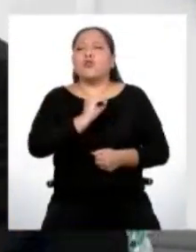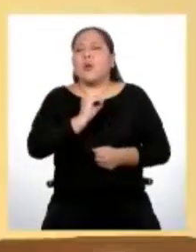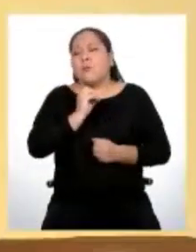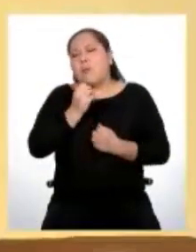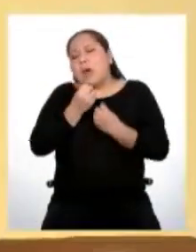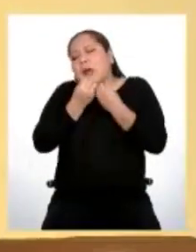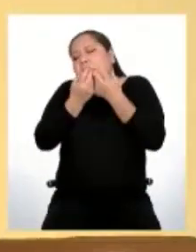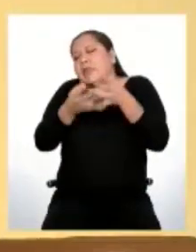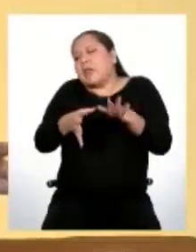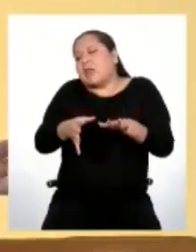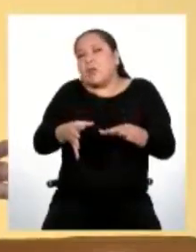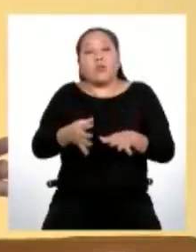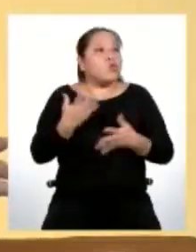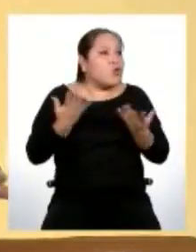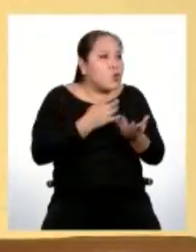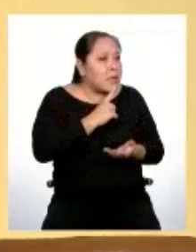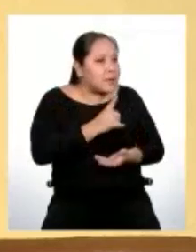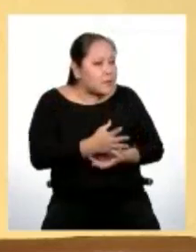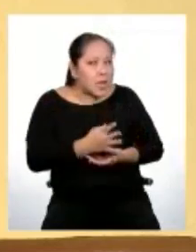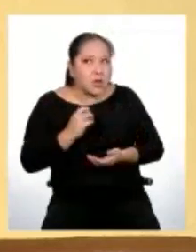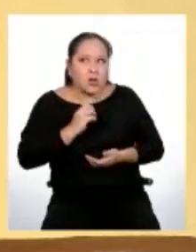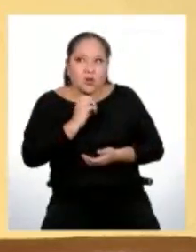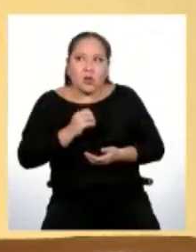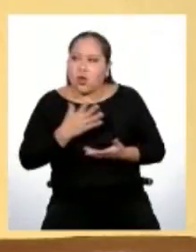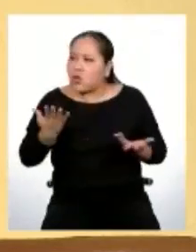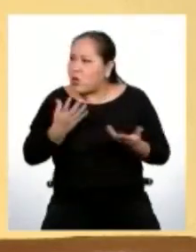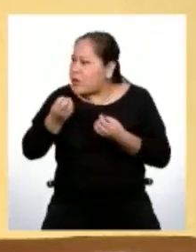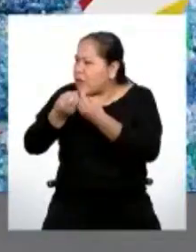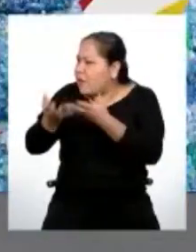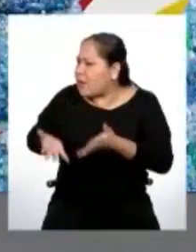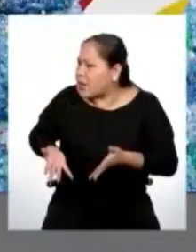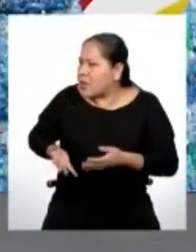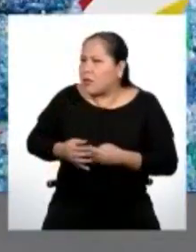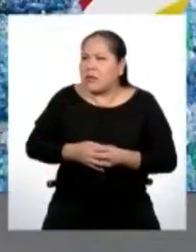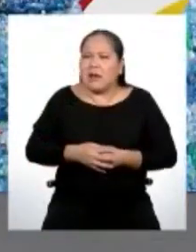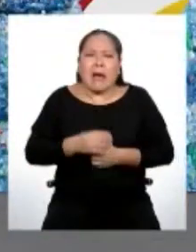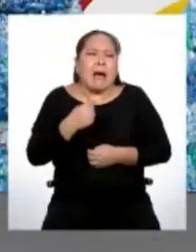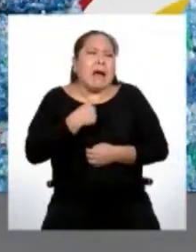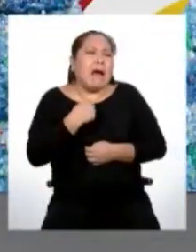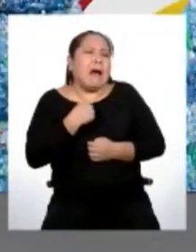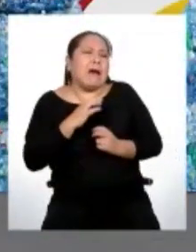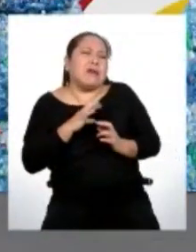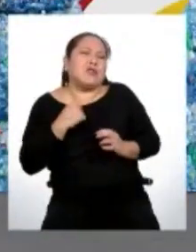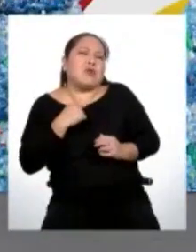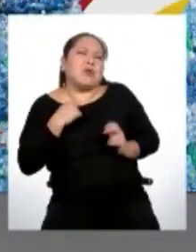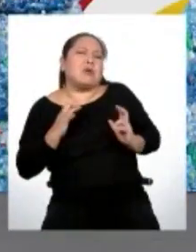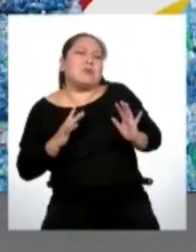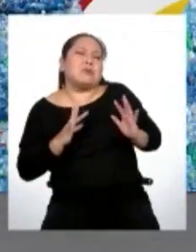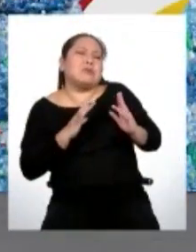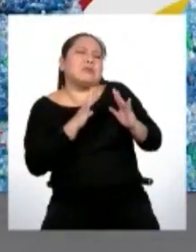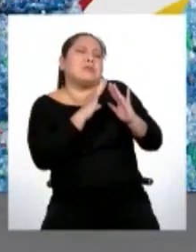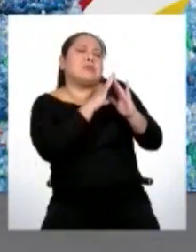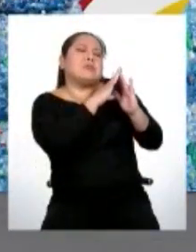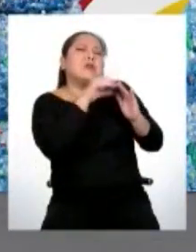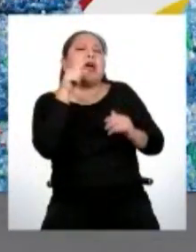perdidísimo. ¿Dónde estás, oxígeno? ¿Dónde te has perdido? En la montaña, doctora Agua, en